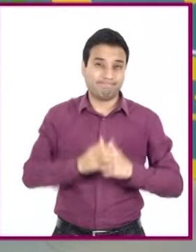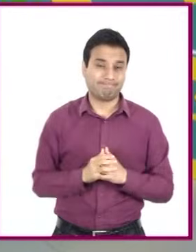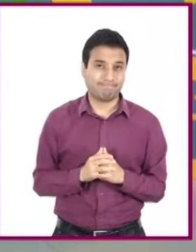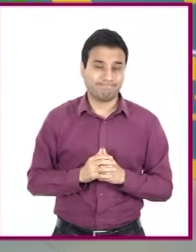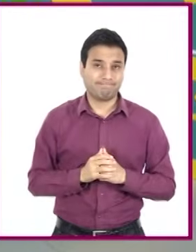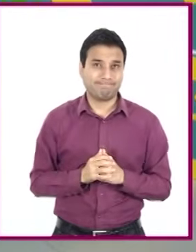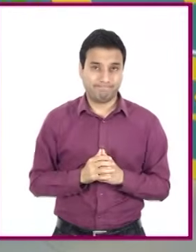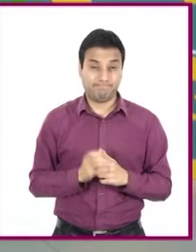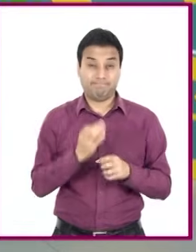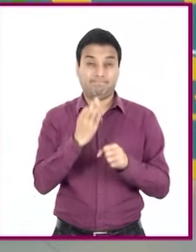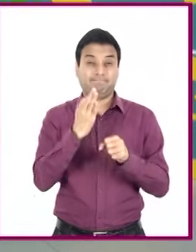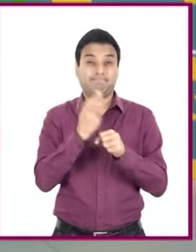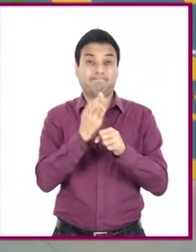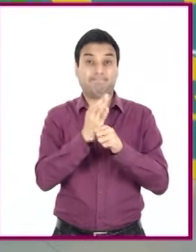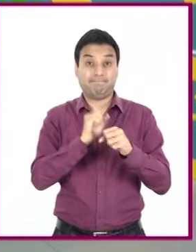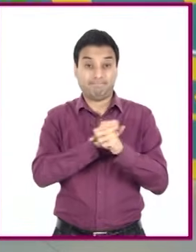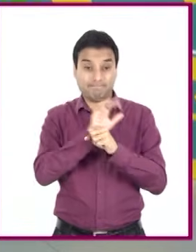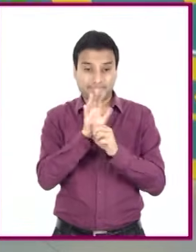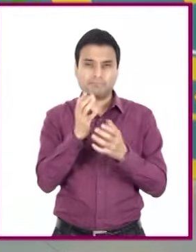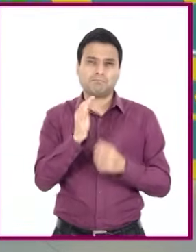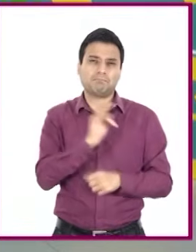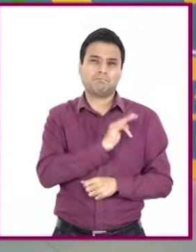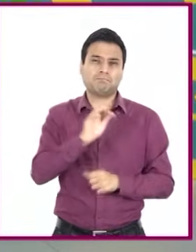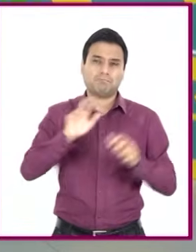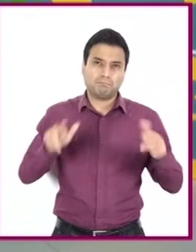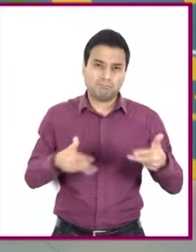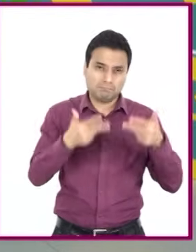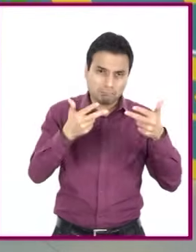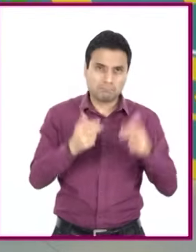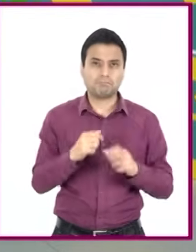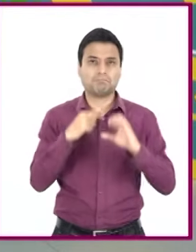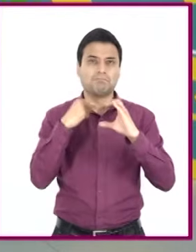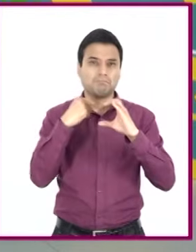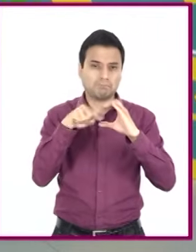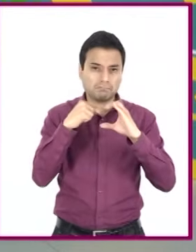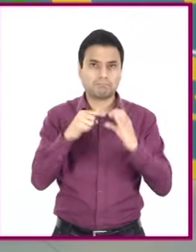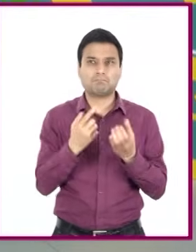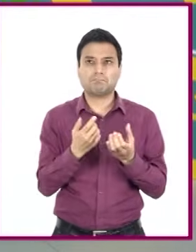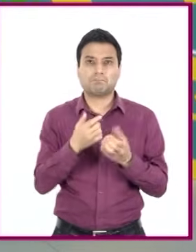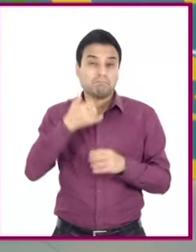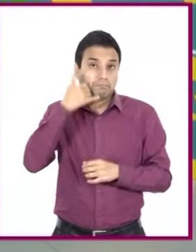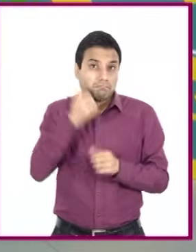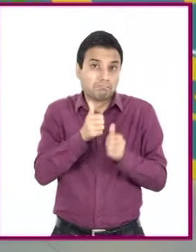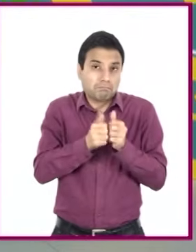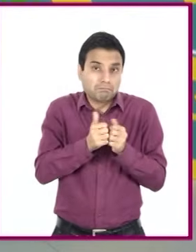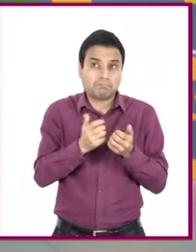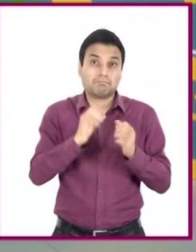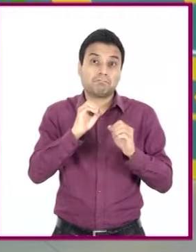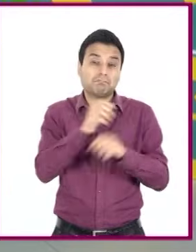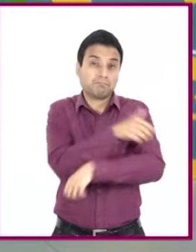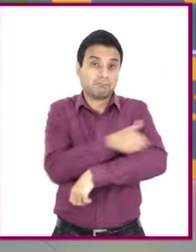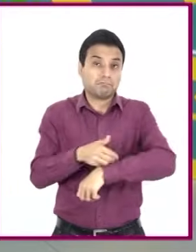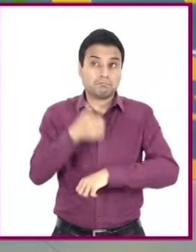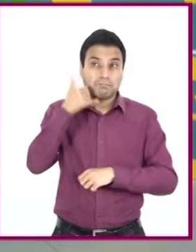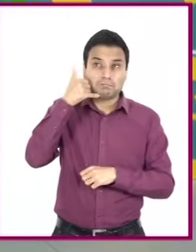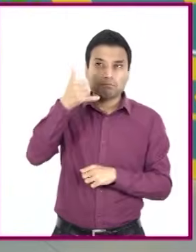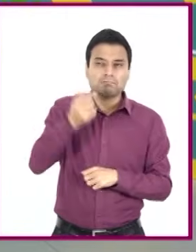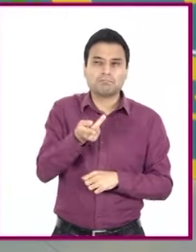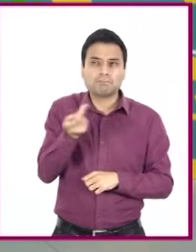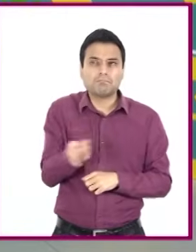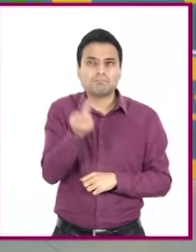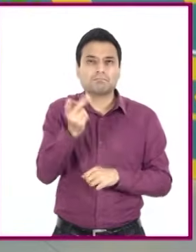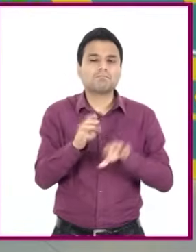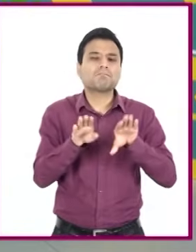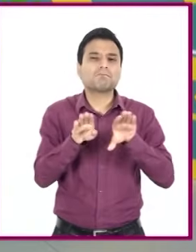esta contingencia pueden realizar videollamadas, mandar correos, mensajes o llamar a sus familiares y preguntarles cómo lo hice